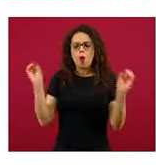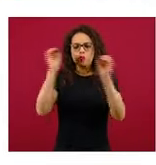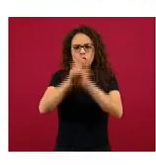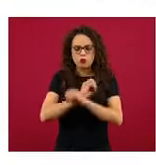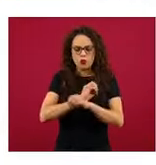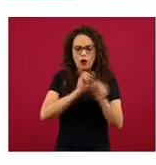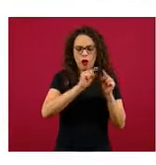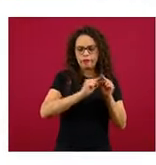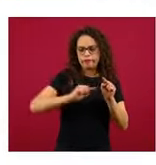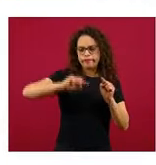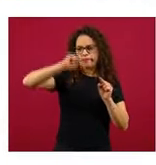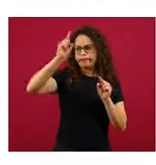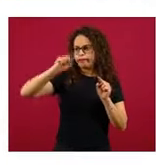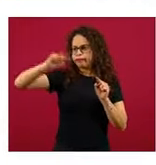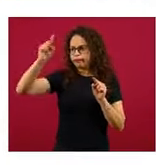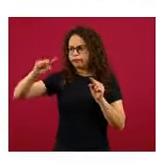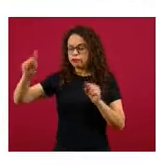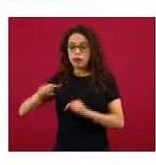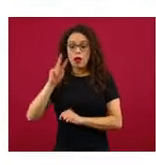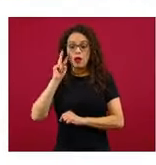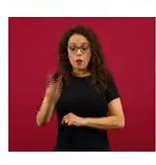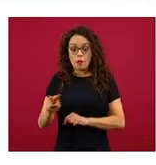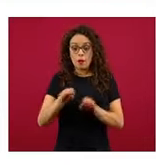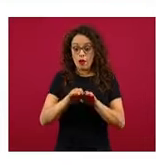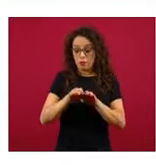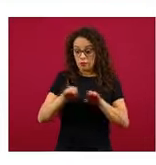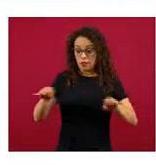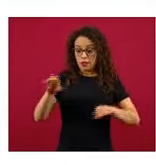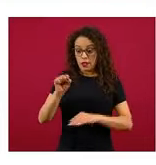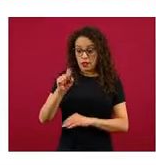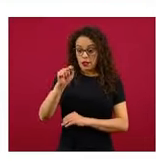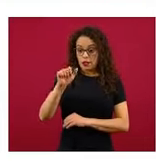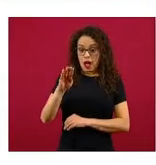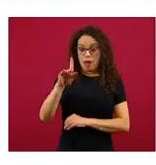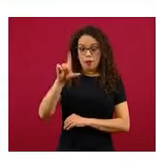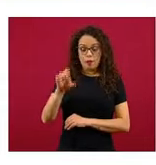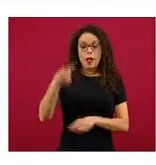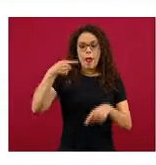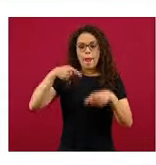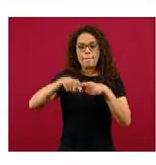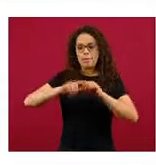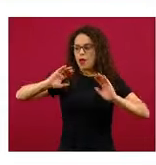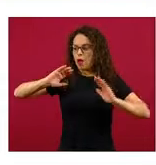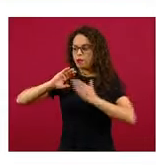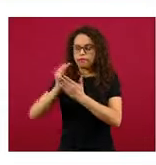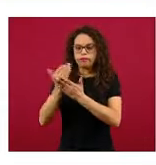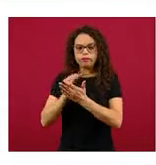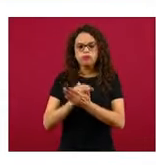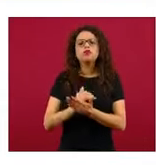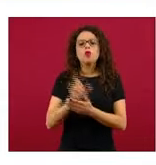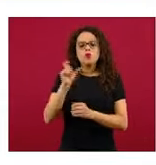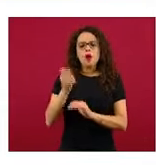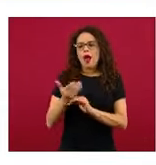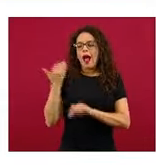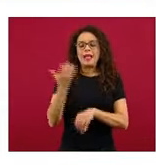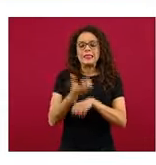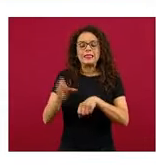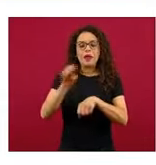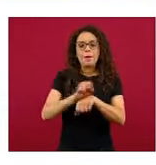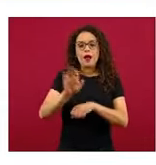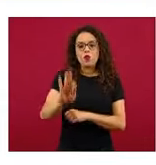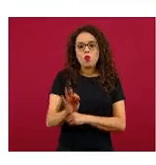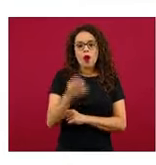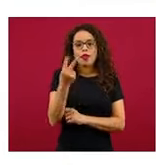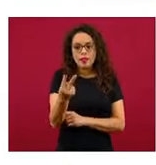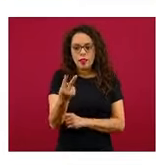pues veíamos una estabilidad de este ascenso que había nuevamente iniciado en la semana 42, un comportamiento ya